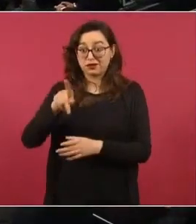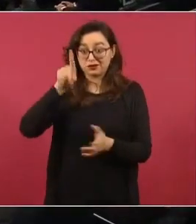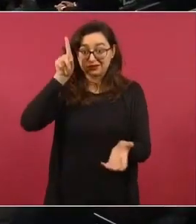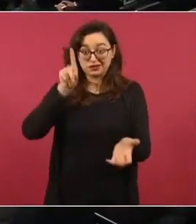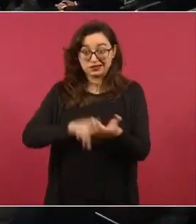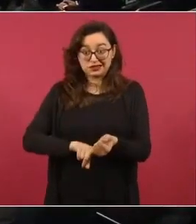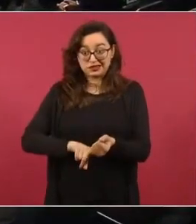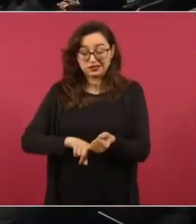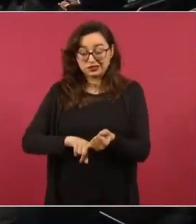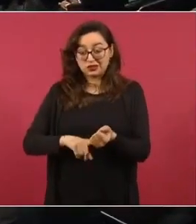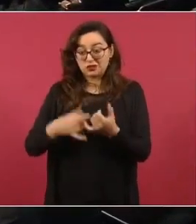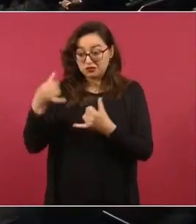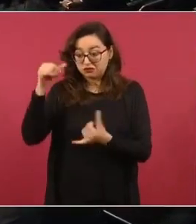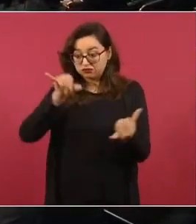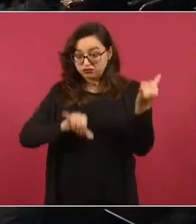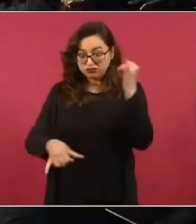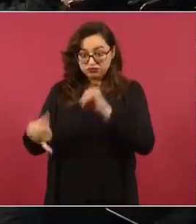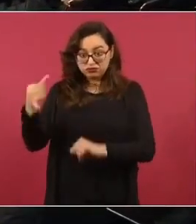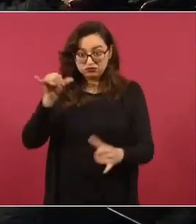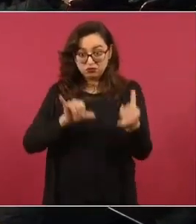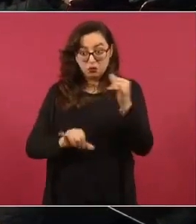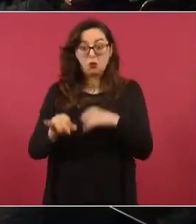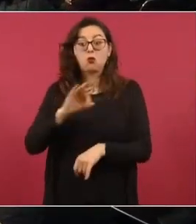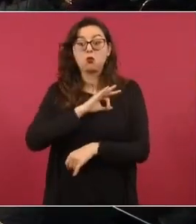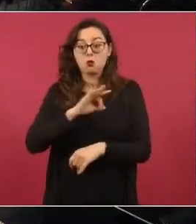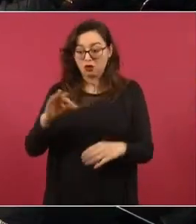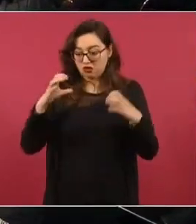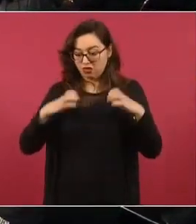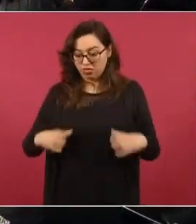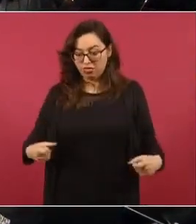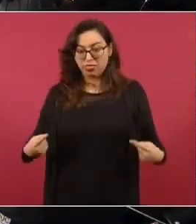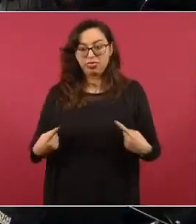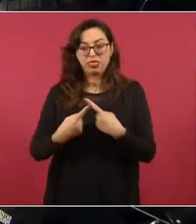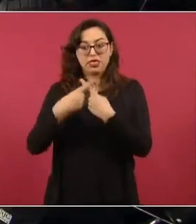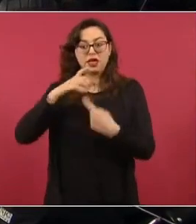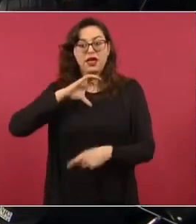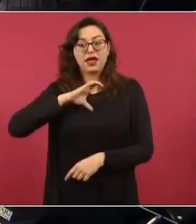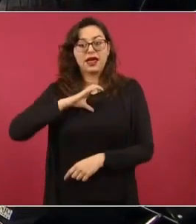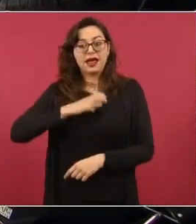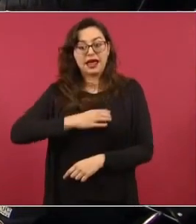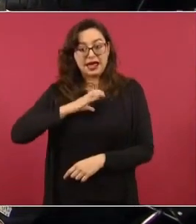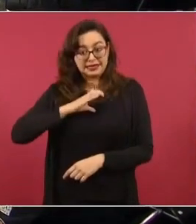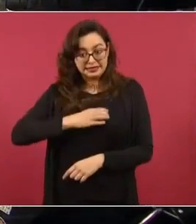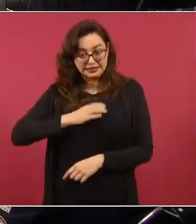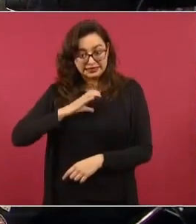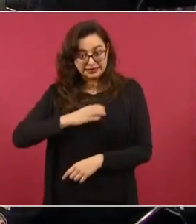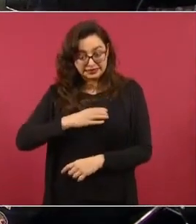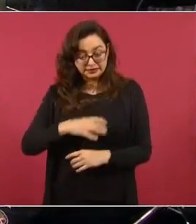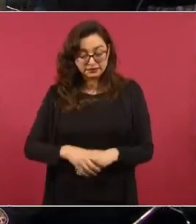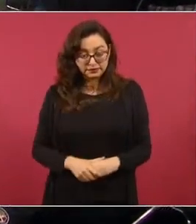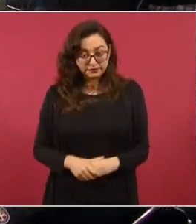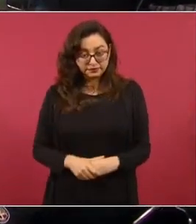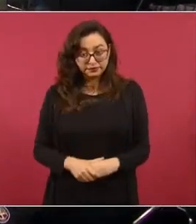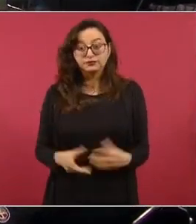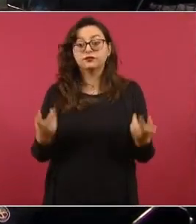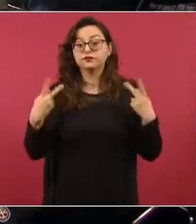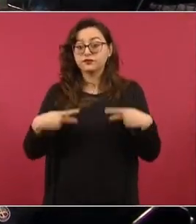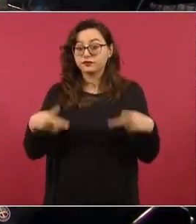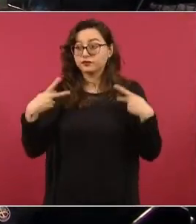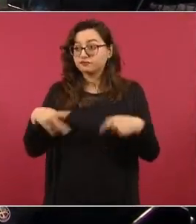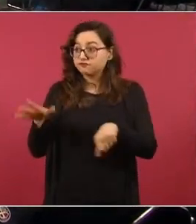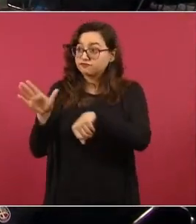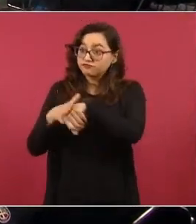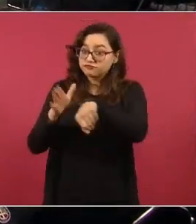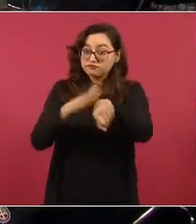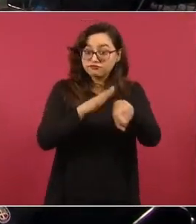sustancias cancerígenas. La gente que nos está amablemente viendo podría hacer una reflexión acerca